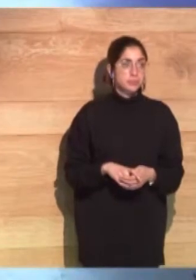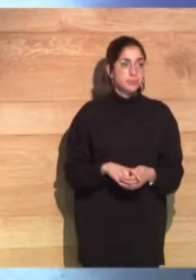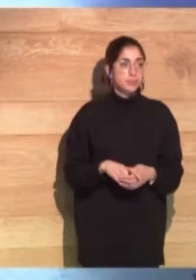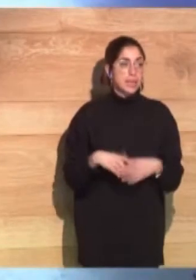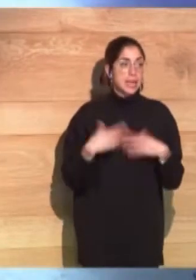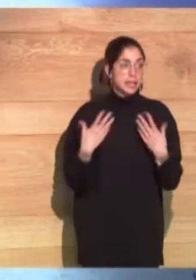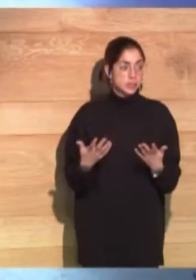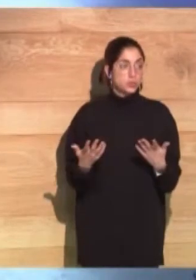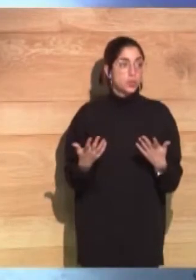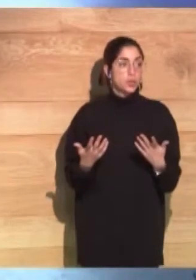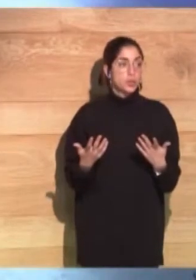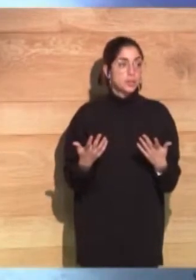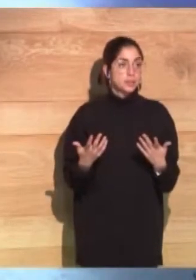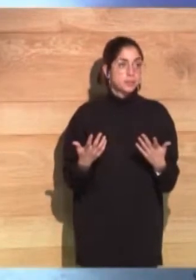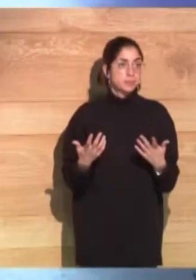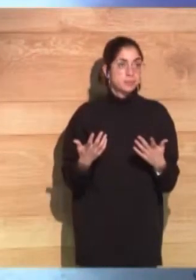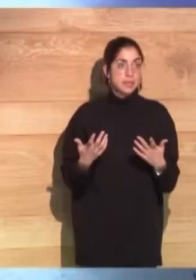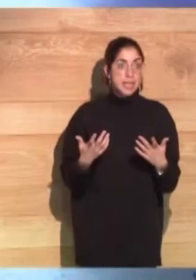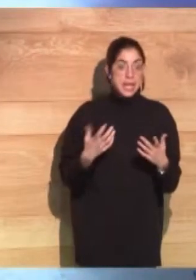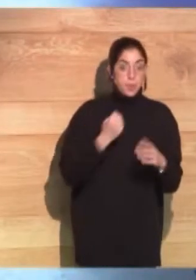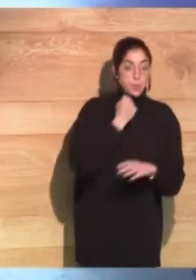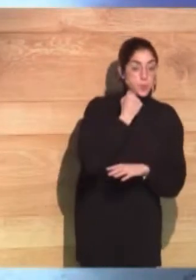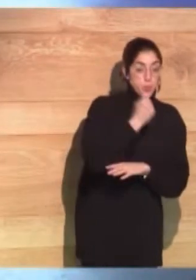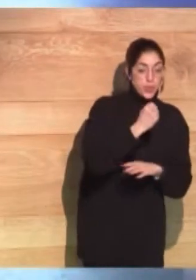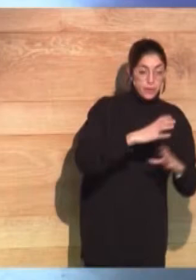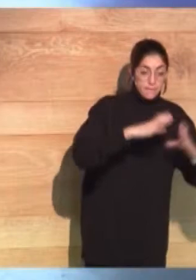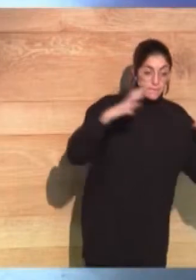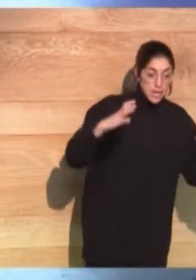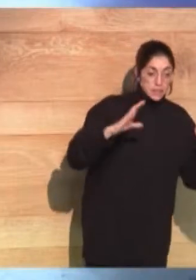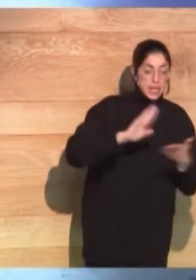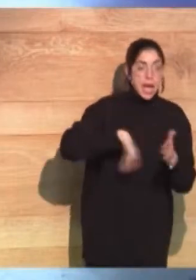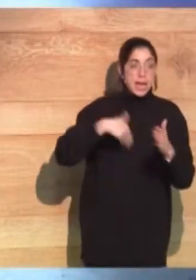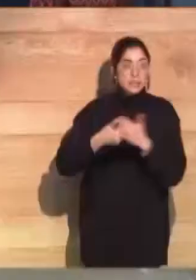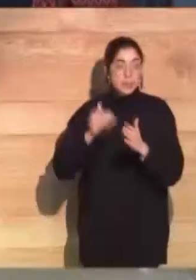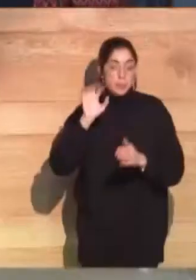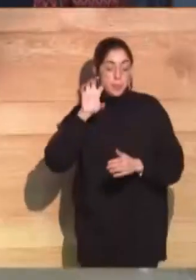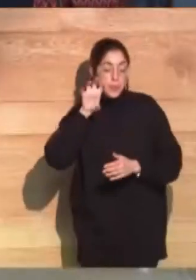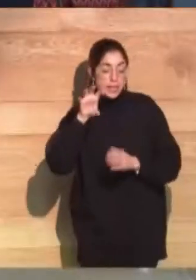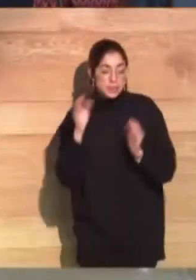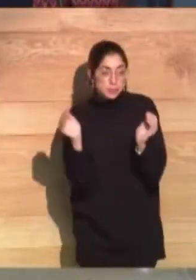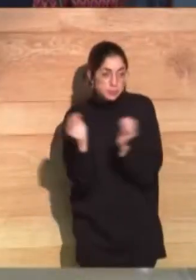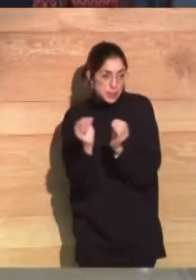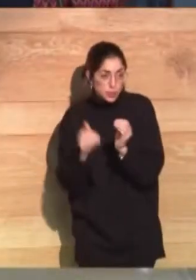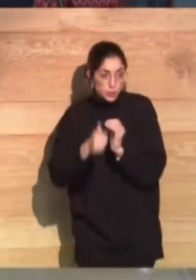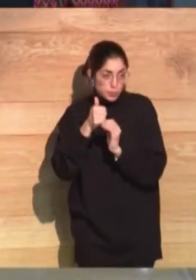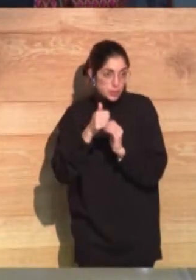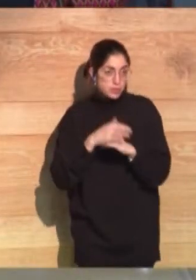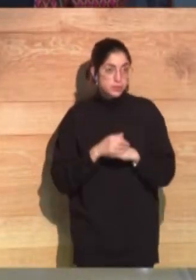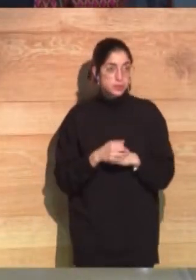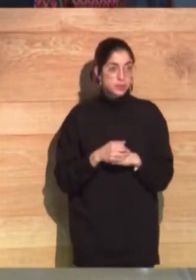se extienden desde los grandes poderes hasta los países más pequeños, las grandes potencias hasta los países más pequeños.